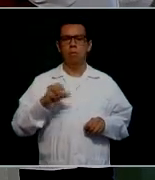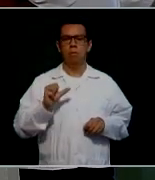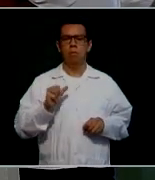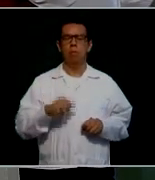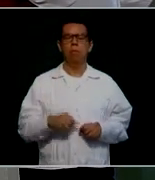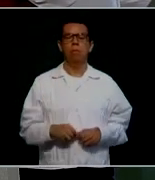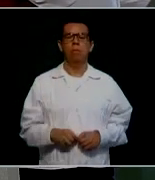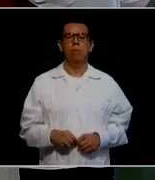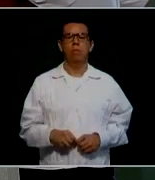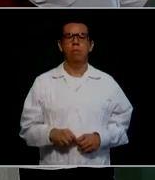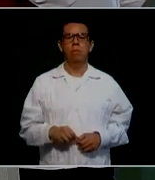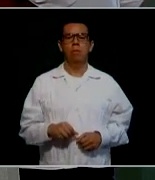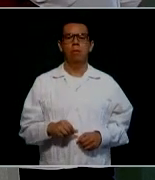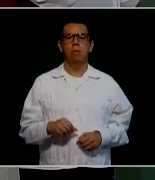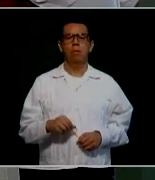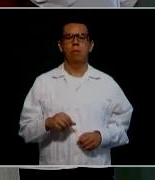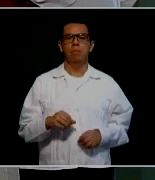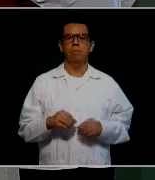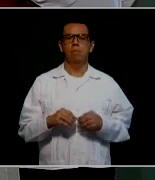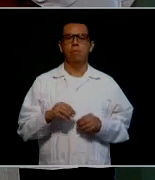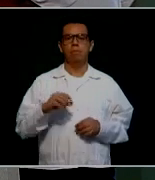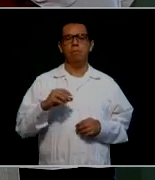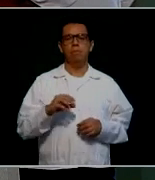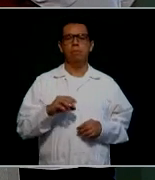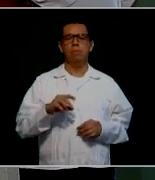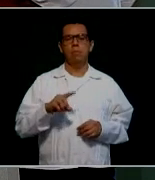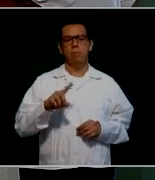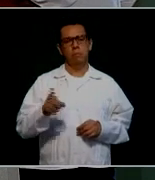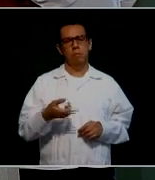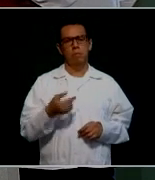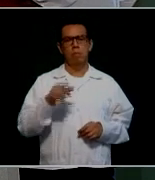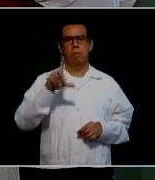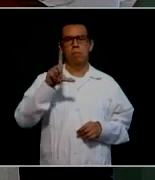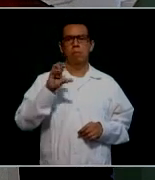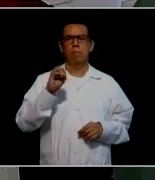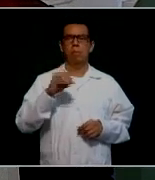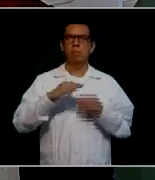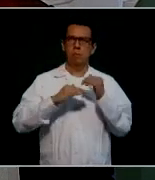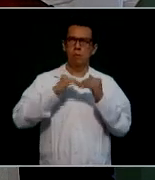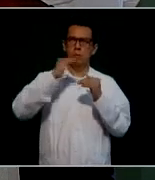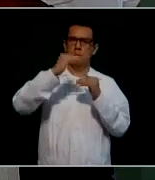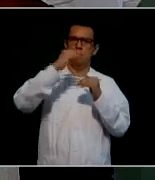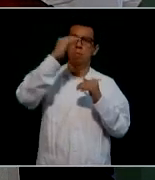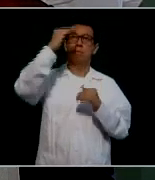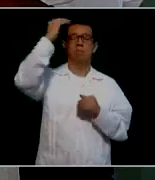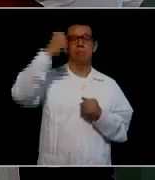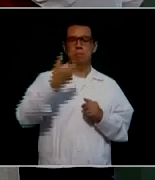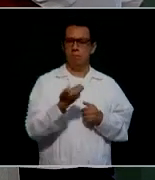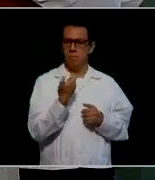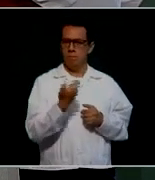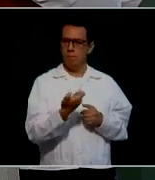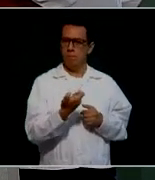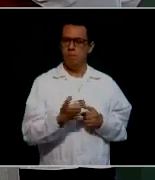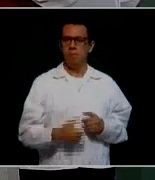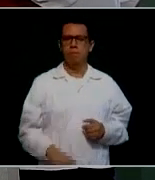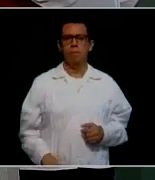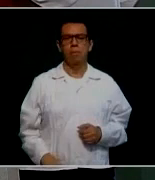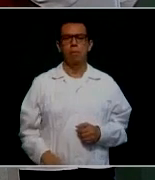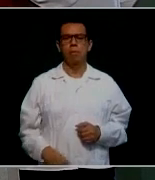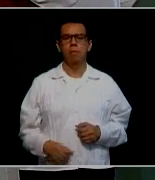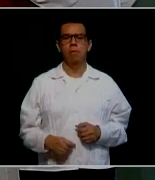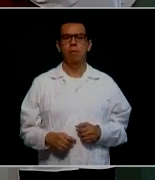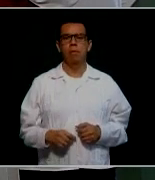Shell, son las dos gasolineras que dan más cara en el país la gasolina